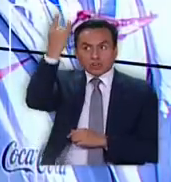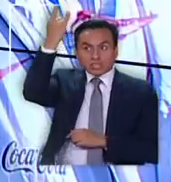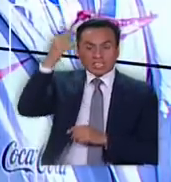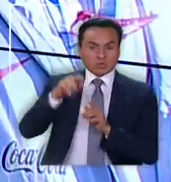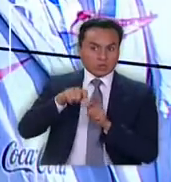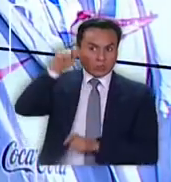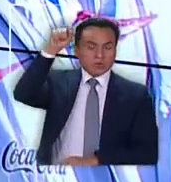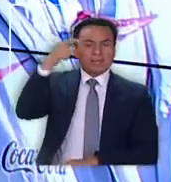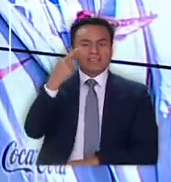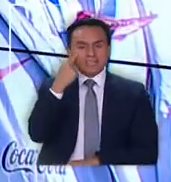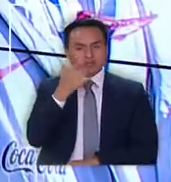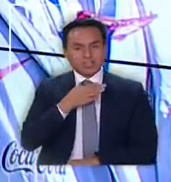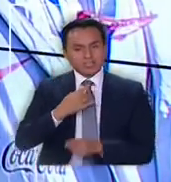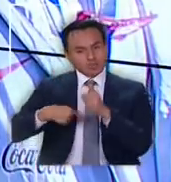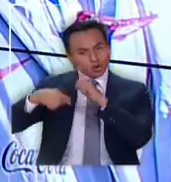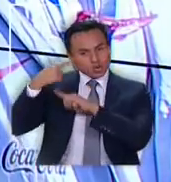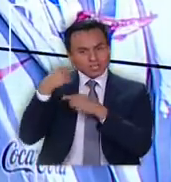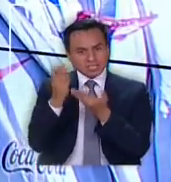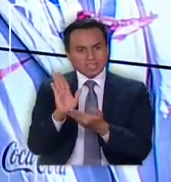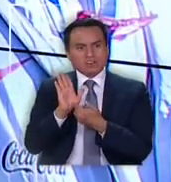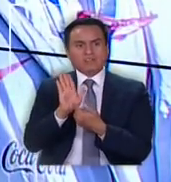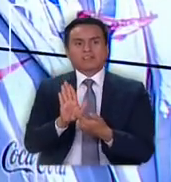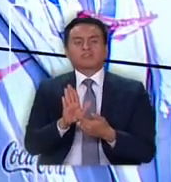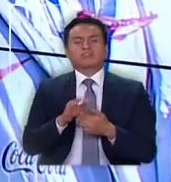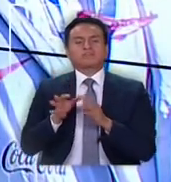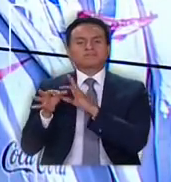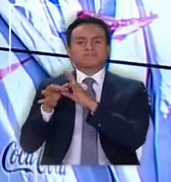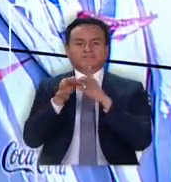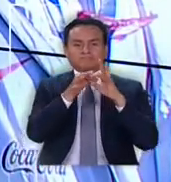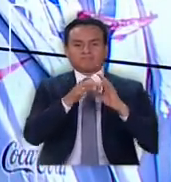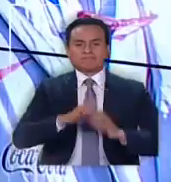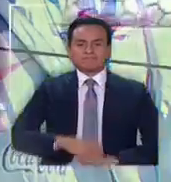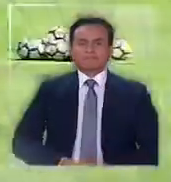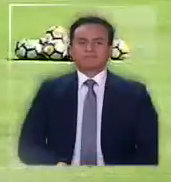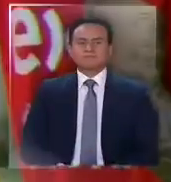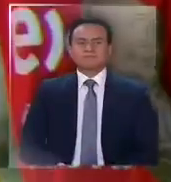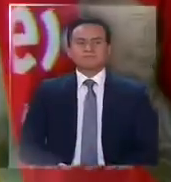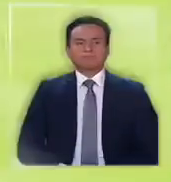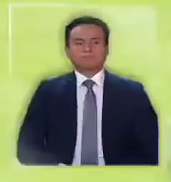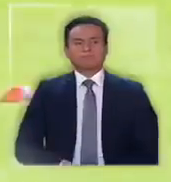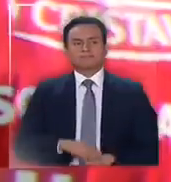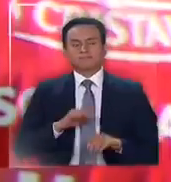estatura. ¿Quieren conocer su historia? Aquí viene a continuación.